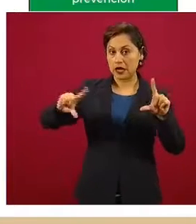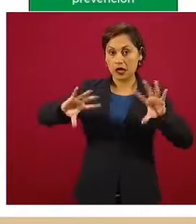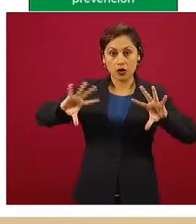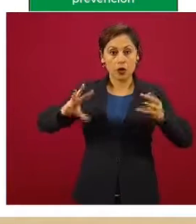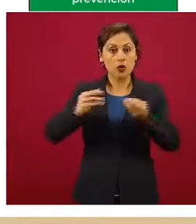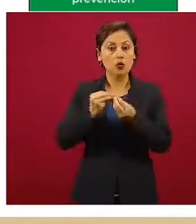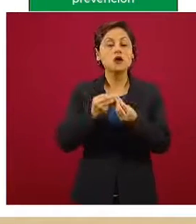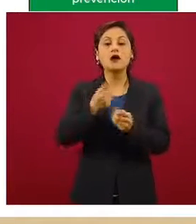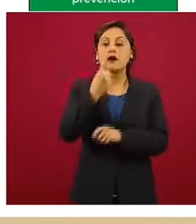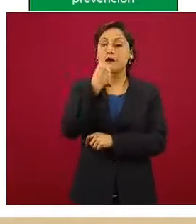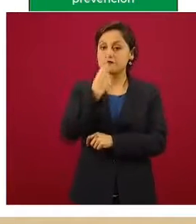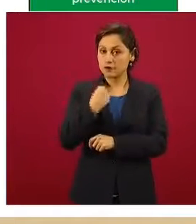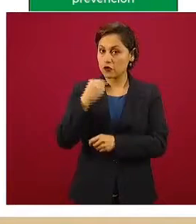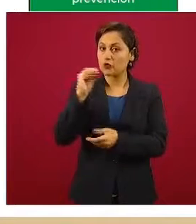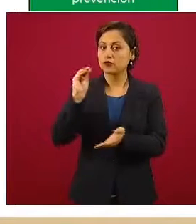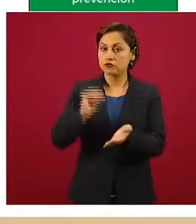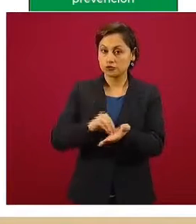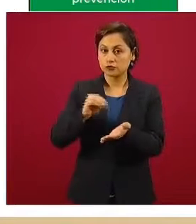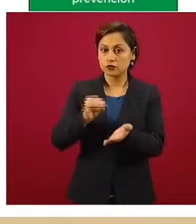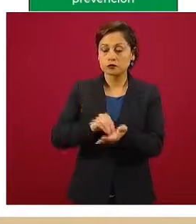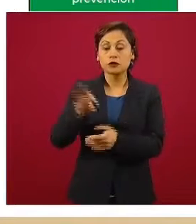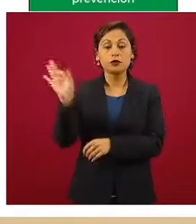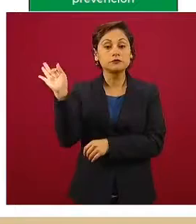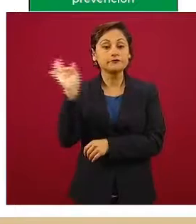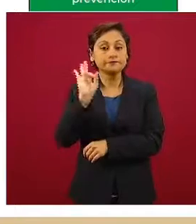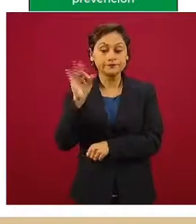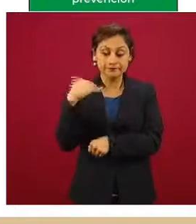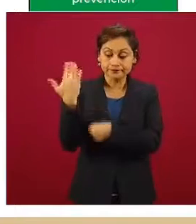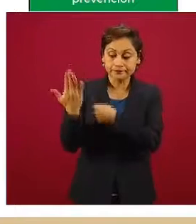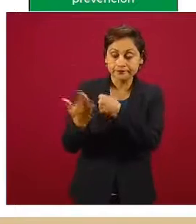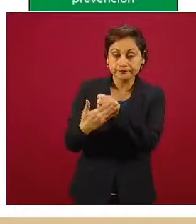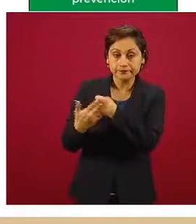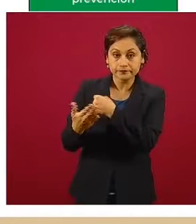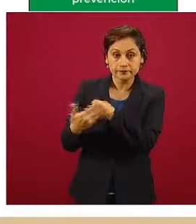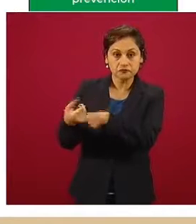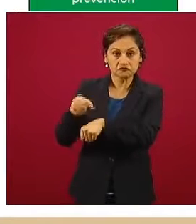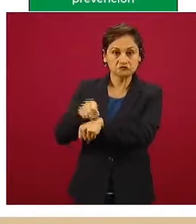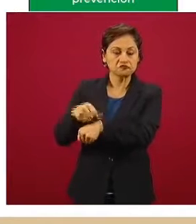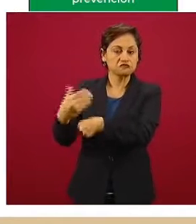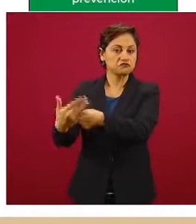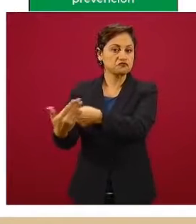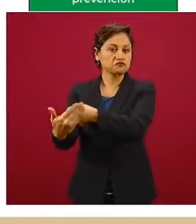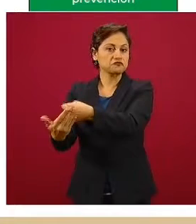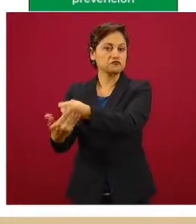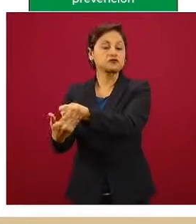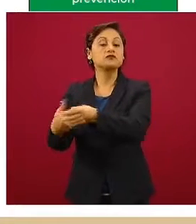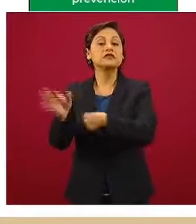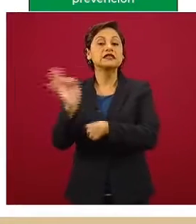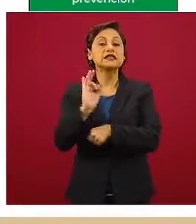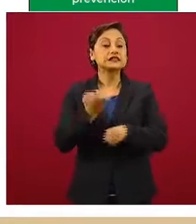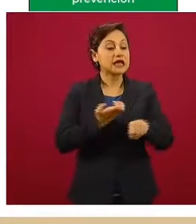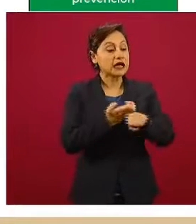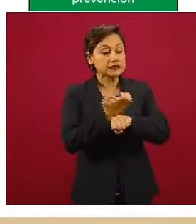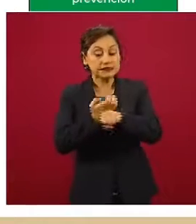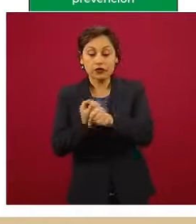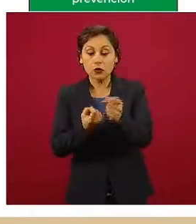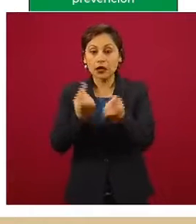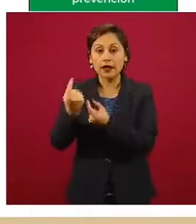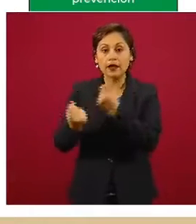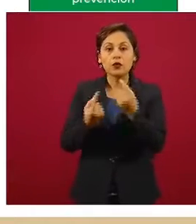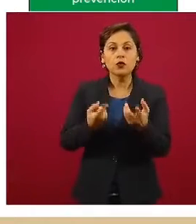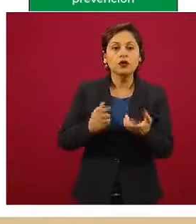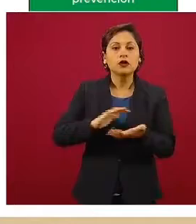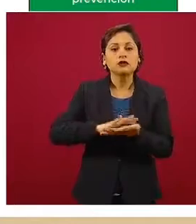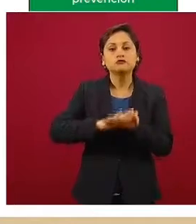rojo. Es posible que en las siguientes pocas semanas algunos estados empiecen a transitar hacia el color